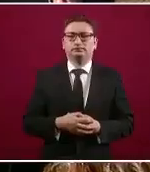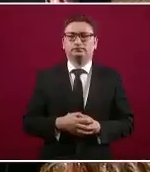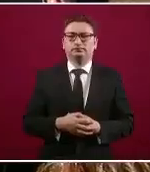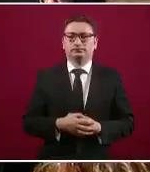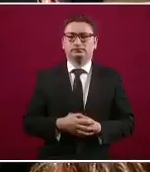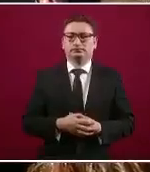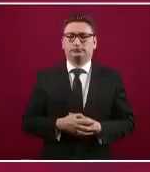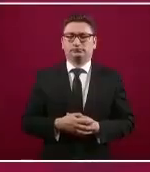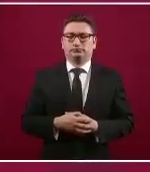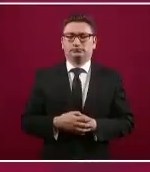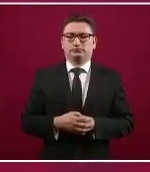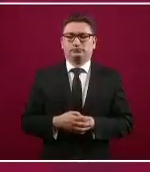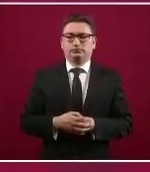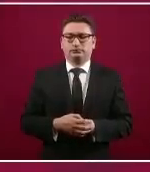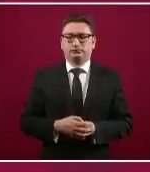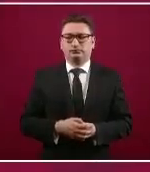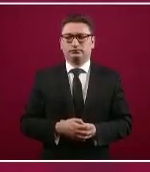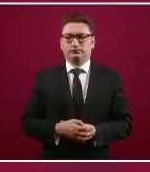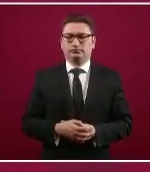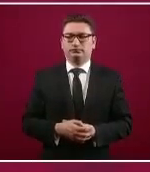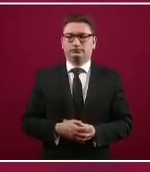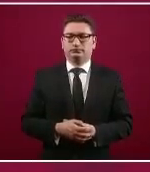no